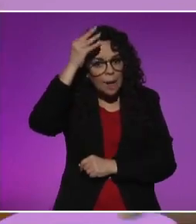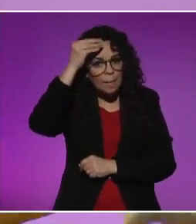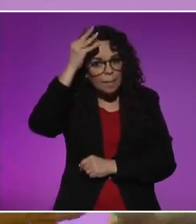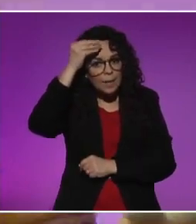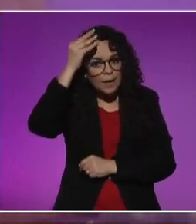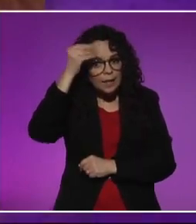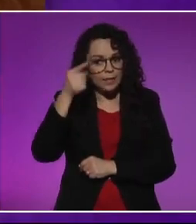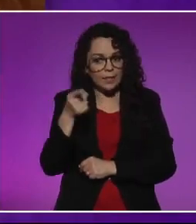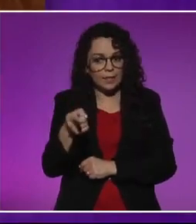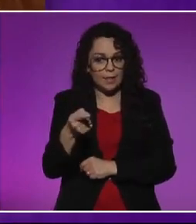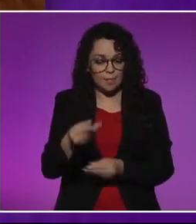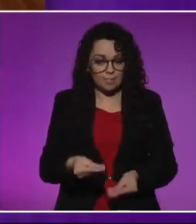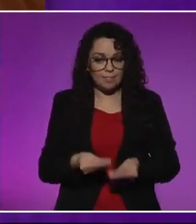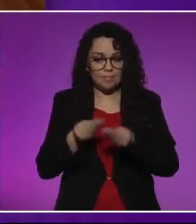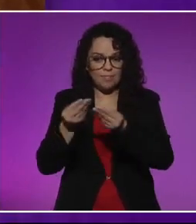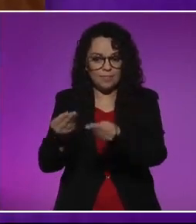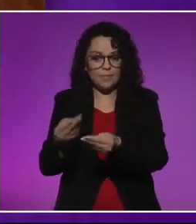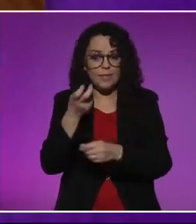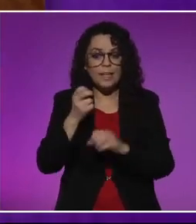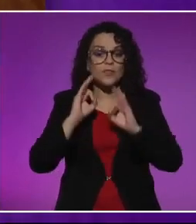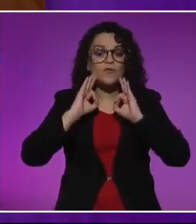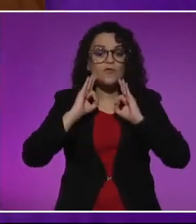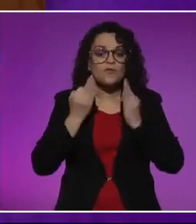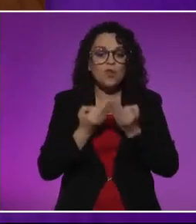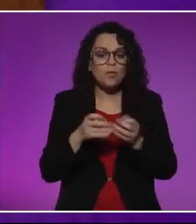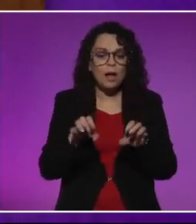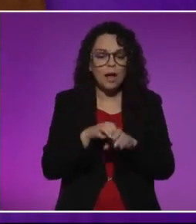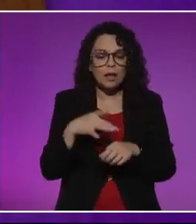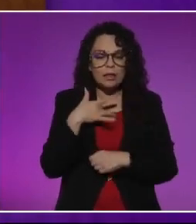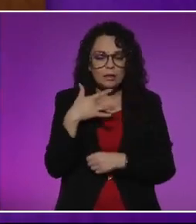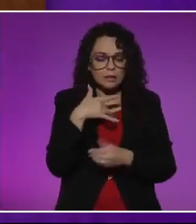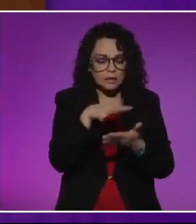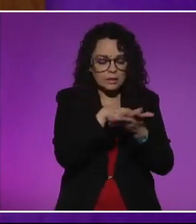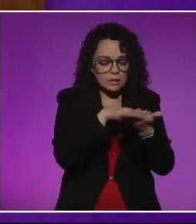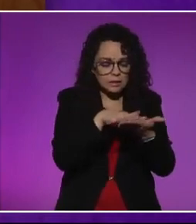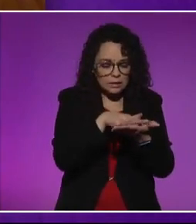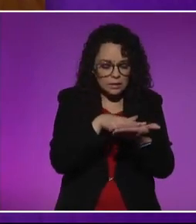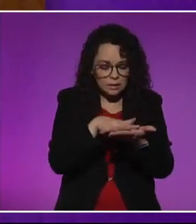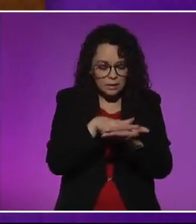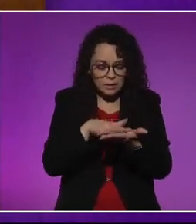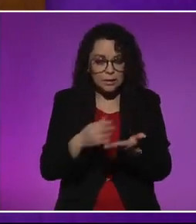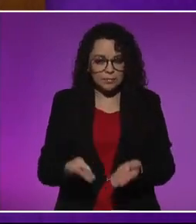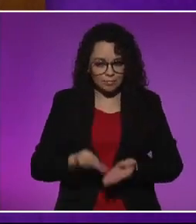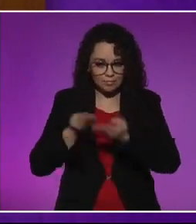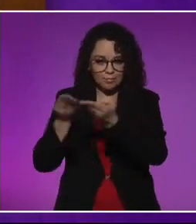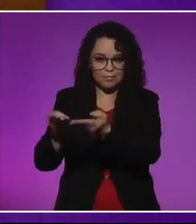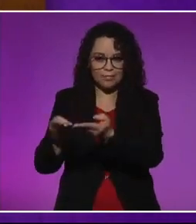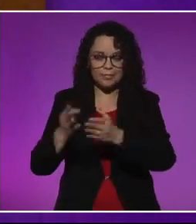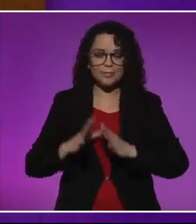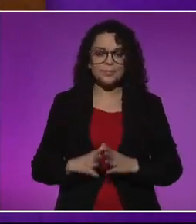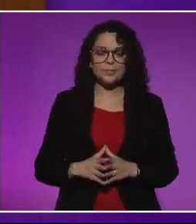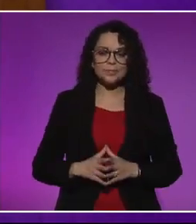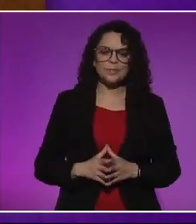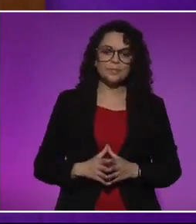esta forma. A ver, aquí la tienes para que la vayas tocando. A ver.